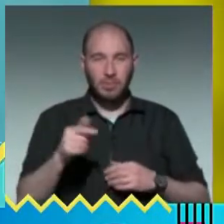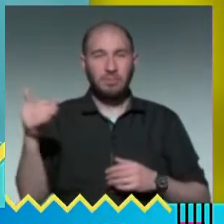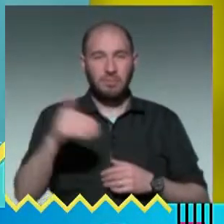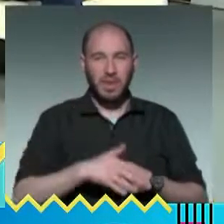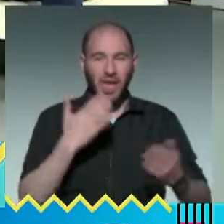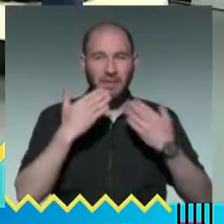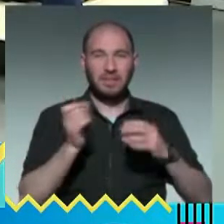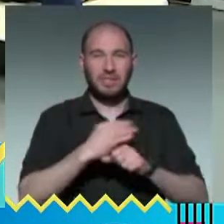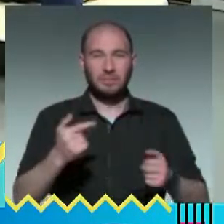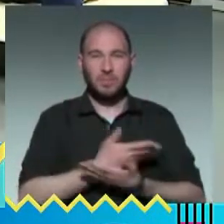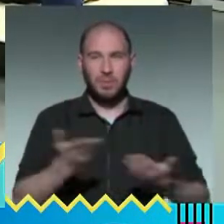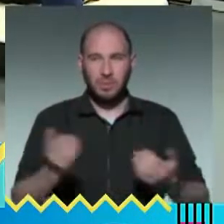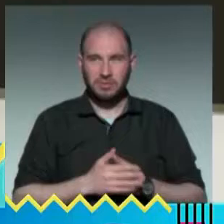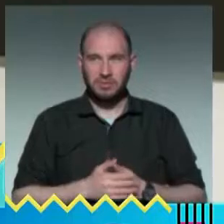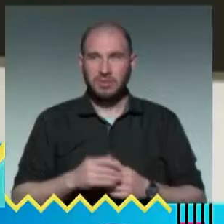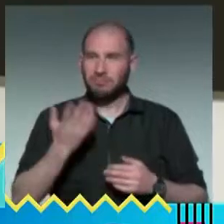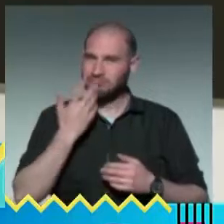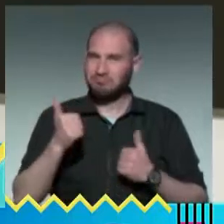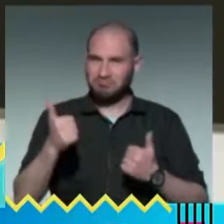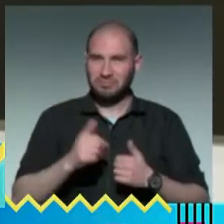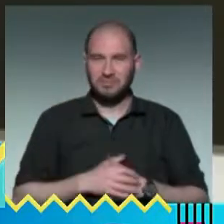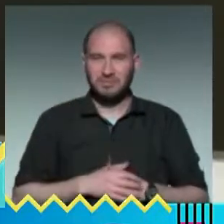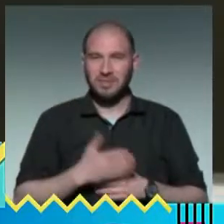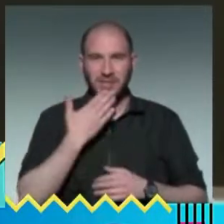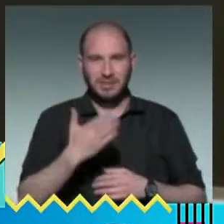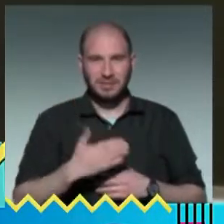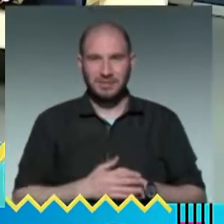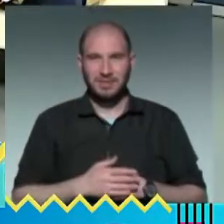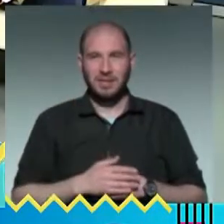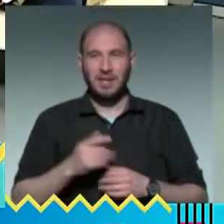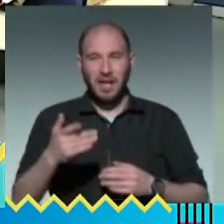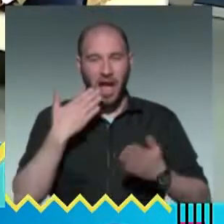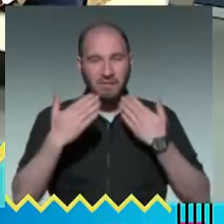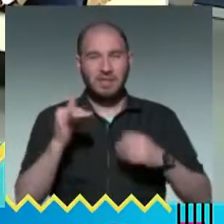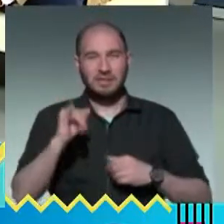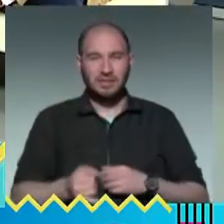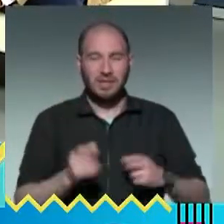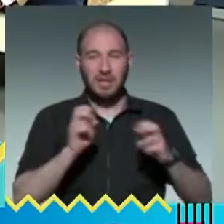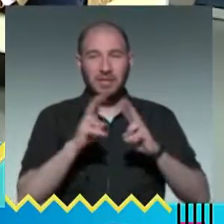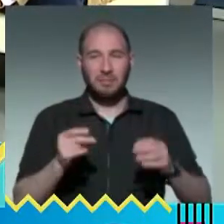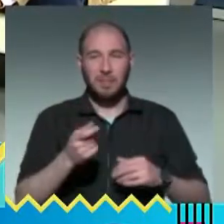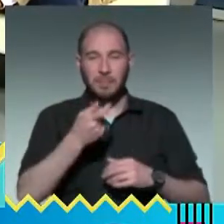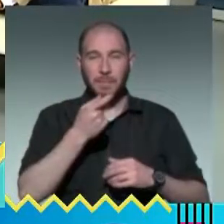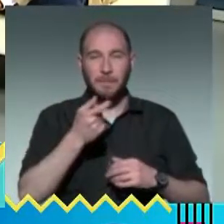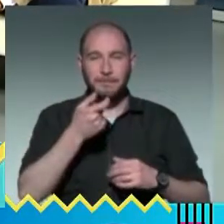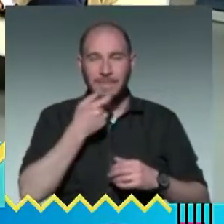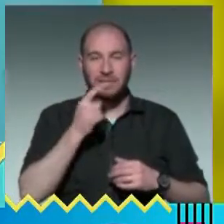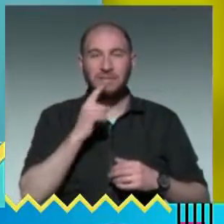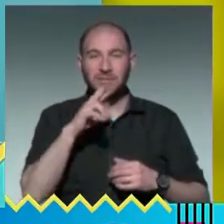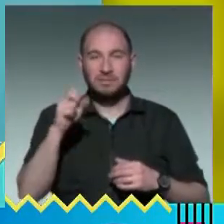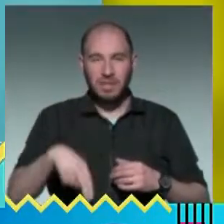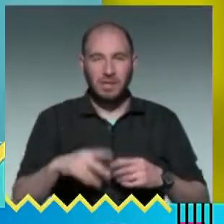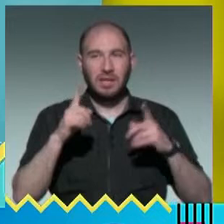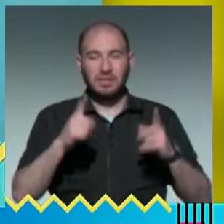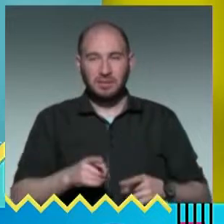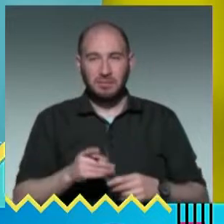a hablar de transporte público. Porque, con mucho gusto. Bueno, muchas gracias. La idea sí es hablar, por supuesto, de lo que tiene que ver con Mendotrams y estos nuevos tramos que también